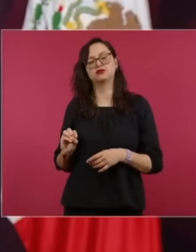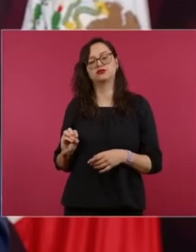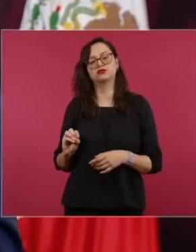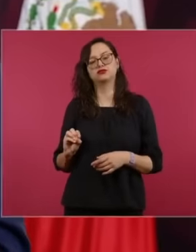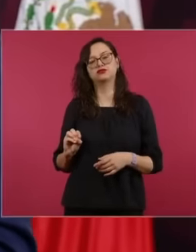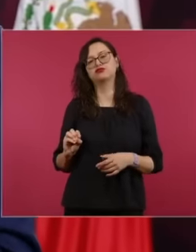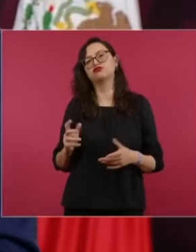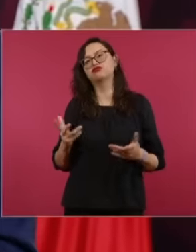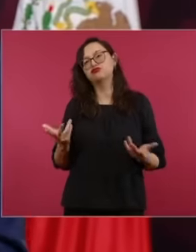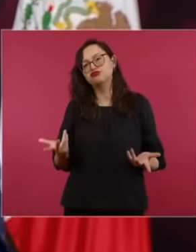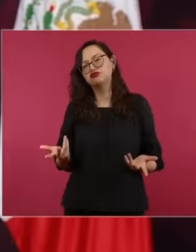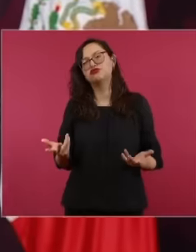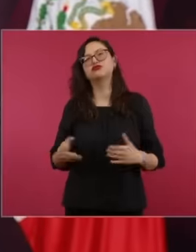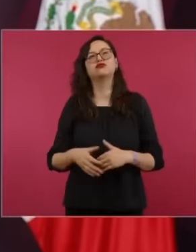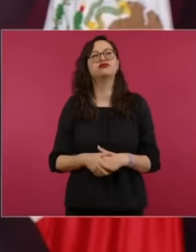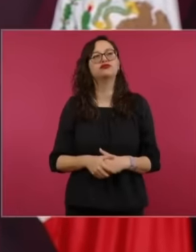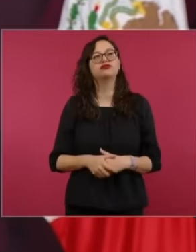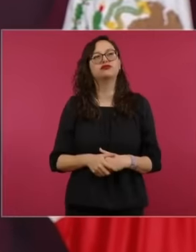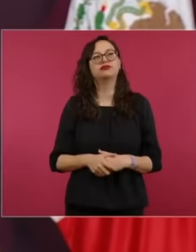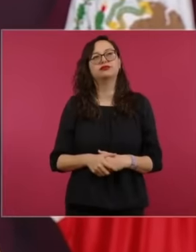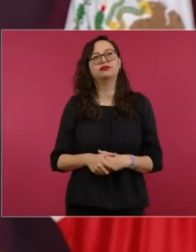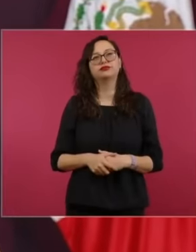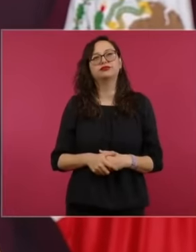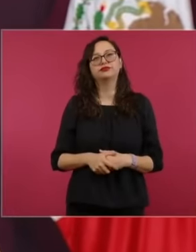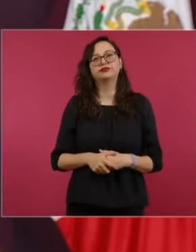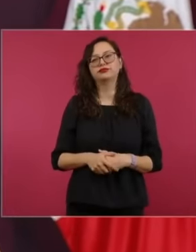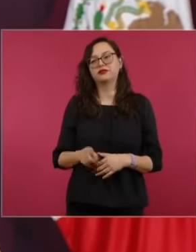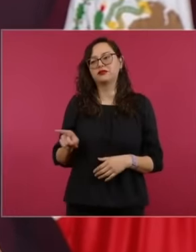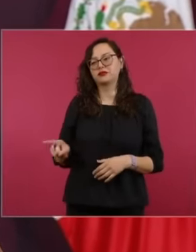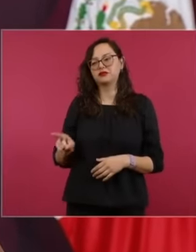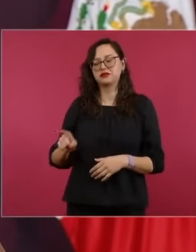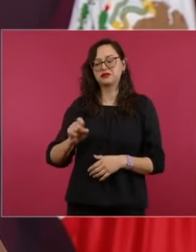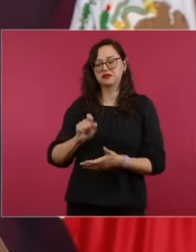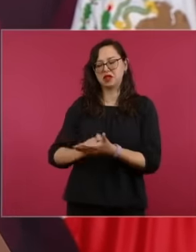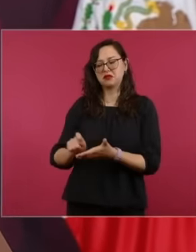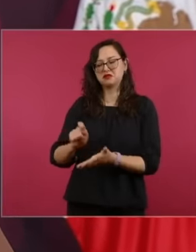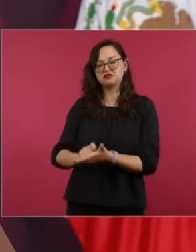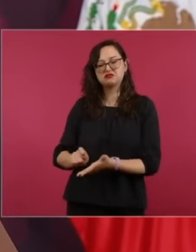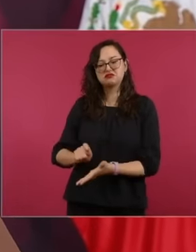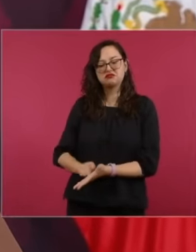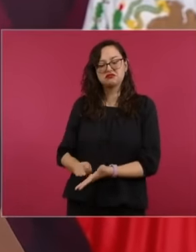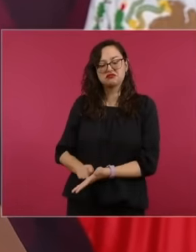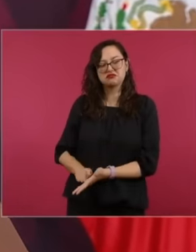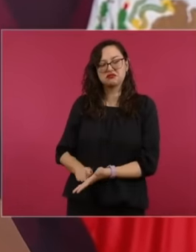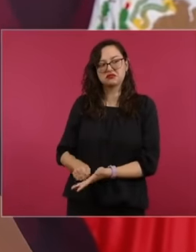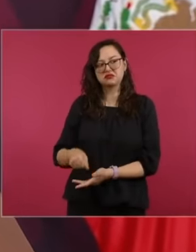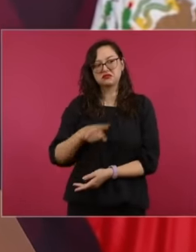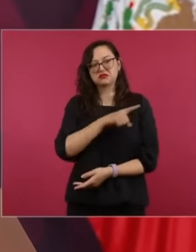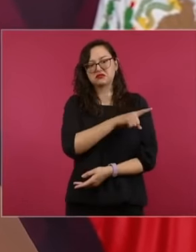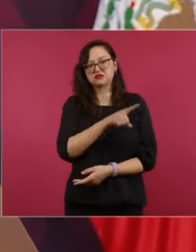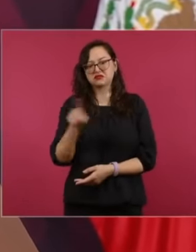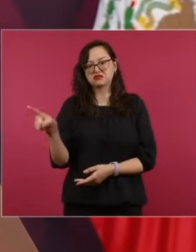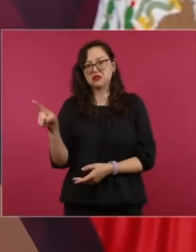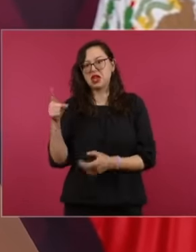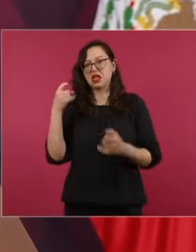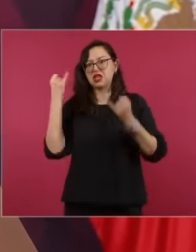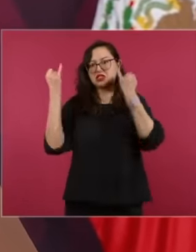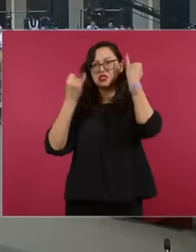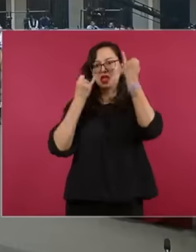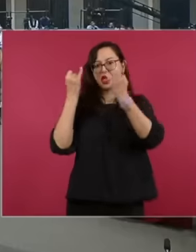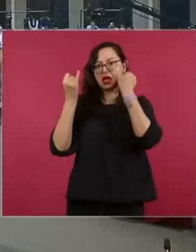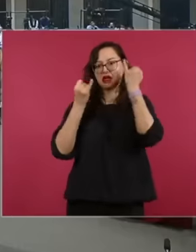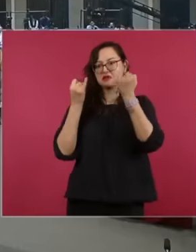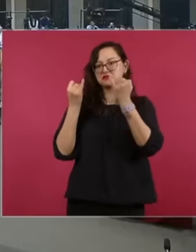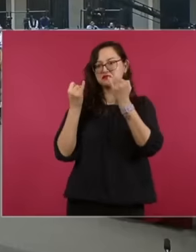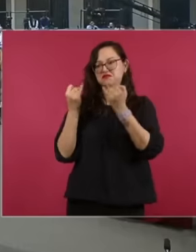que Maquiavelo era un escritor perverso por las recomendaciones